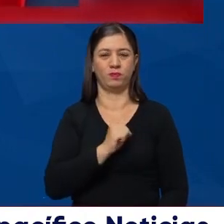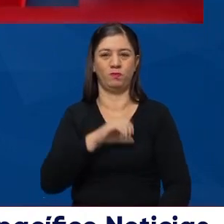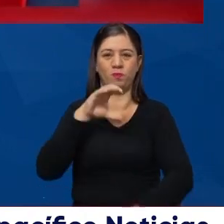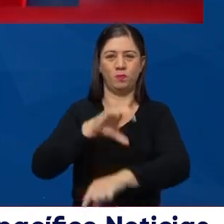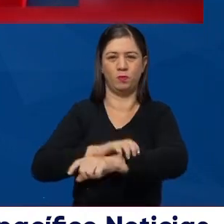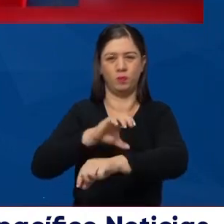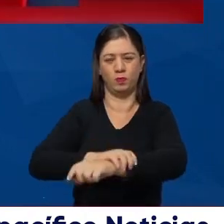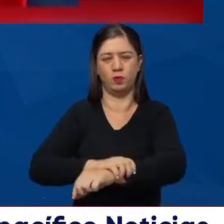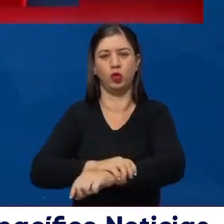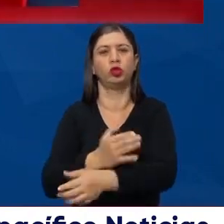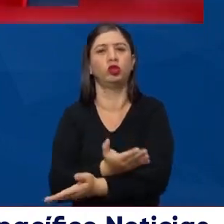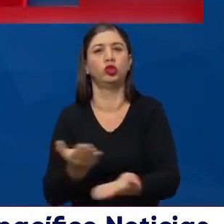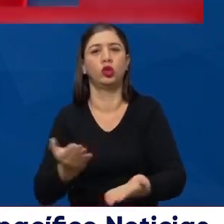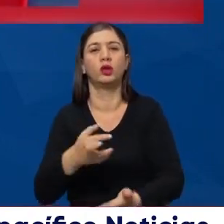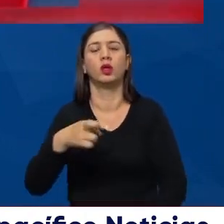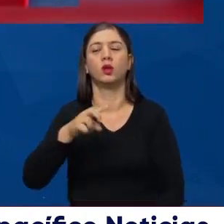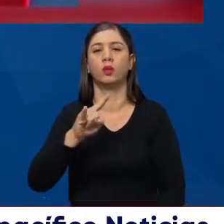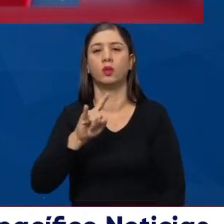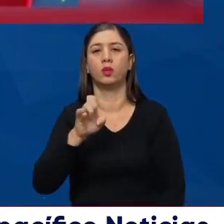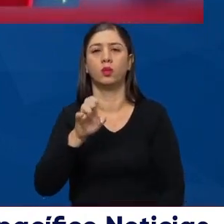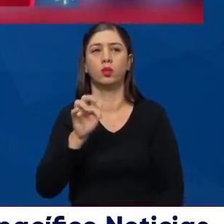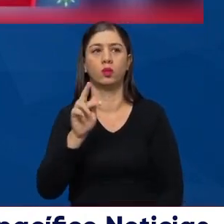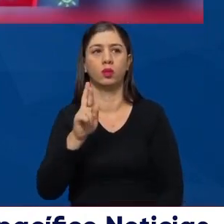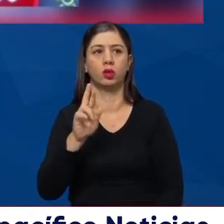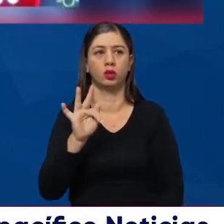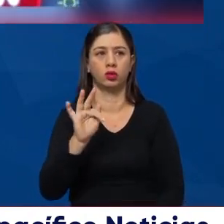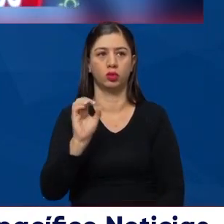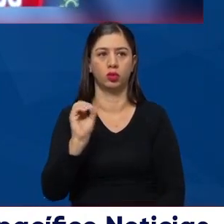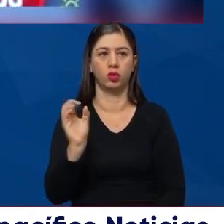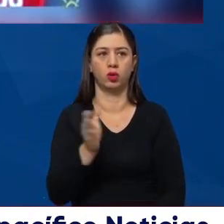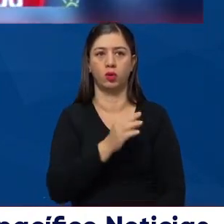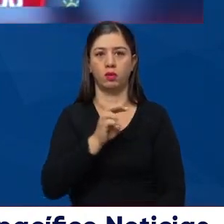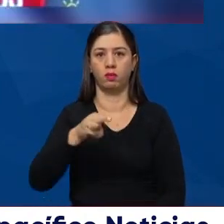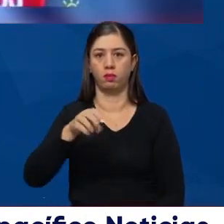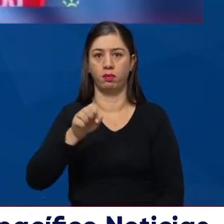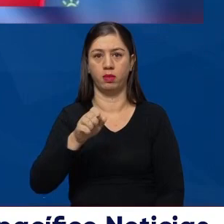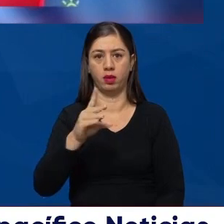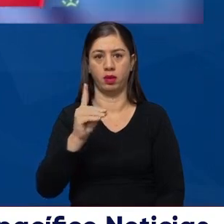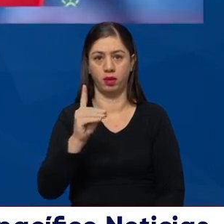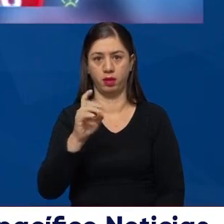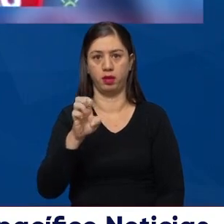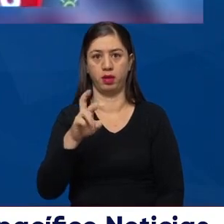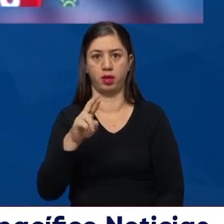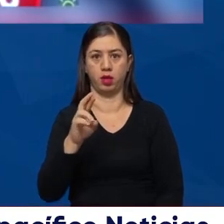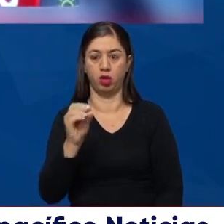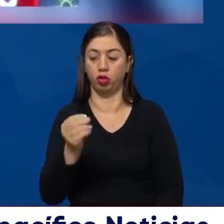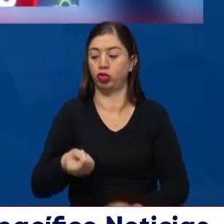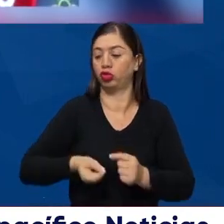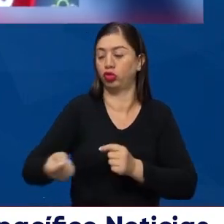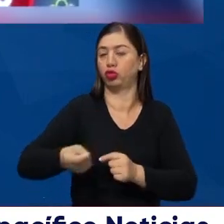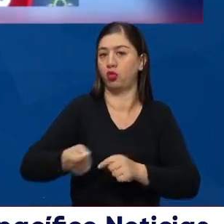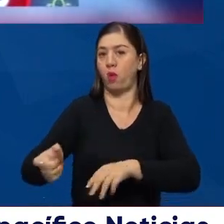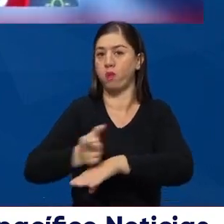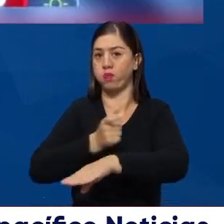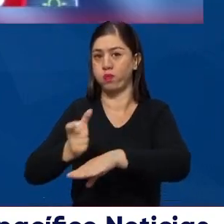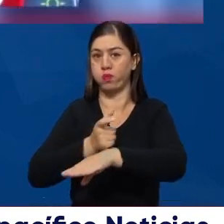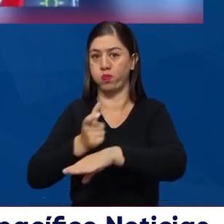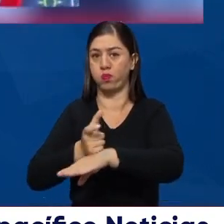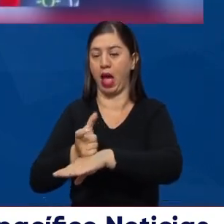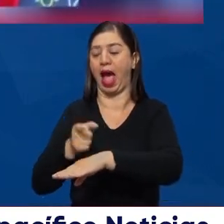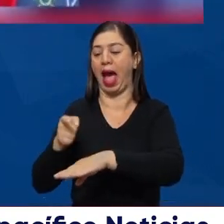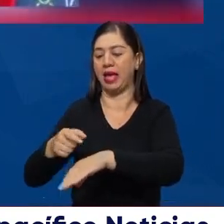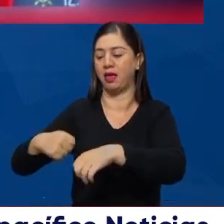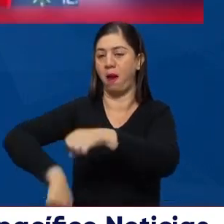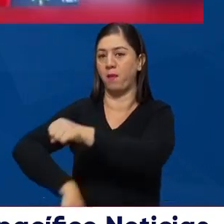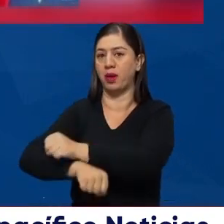detenidos fue en Puerto Madero, que es una zona muy cerca a Avellaneda, que era donde se iba a jugar el partido entre Racing y